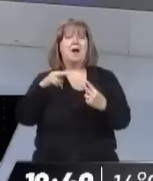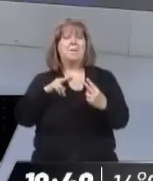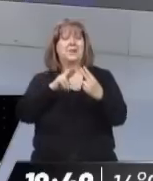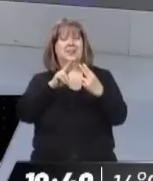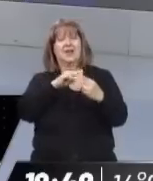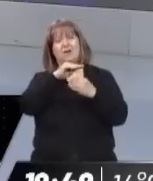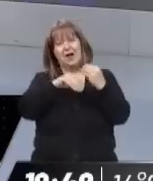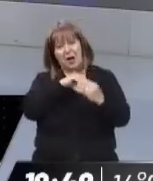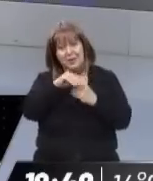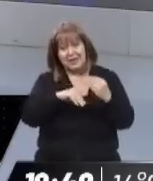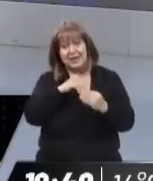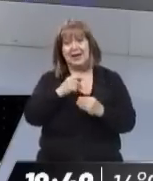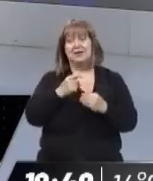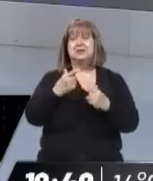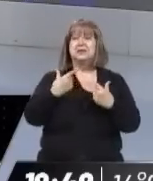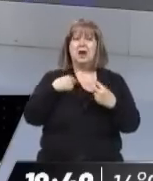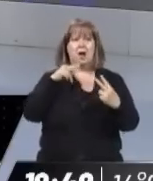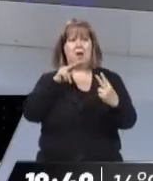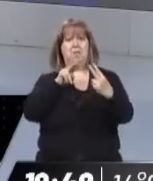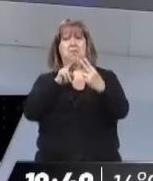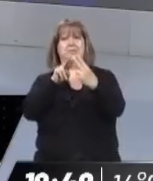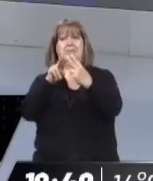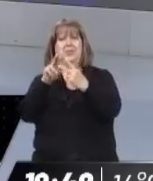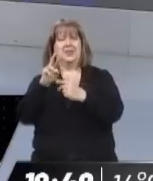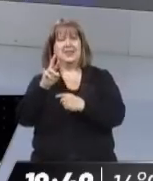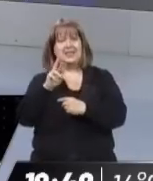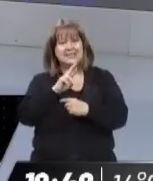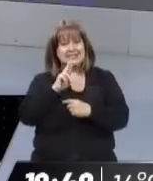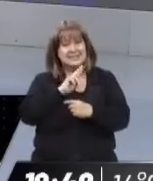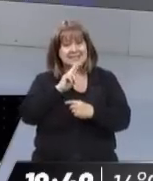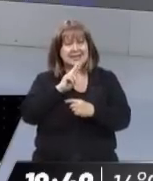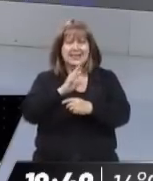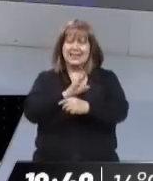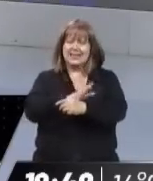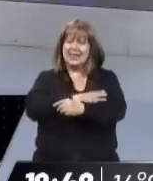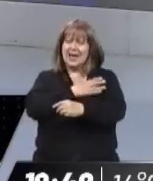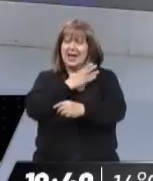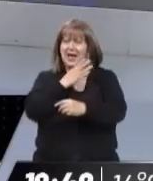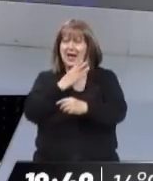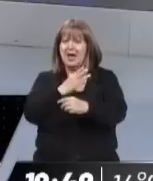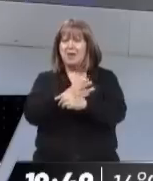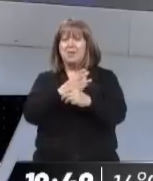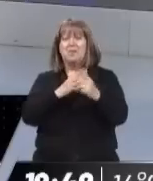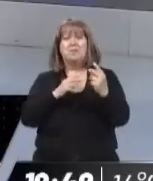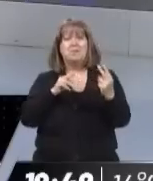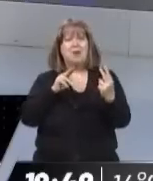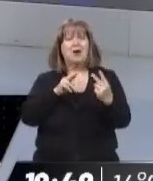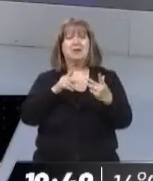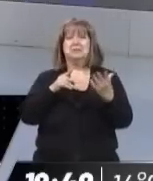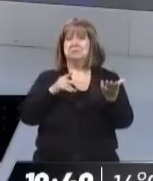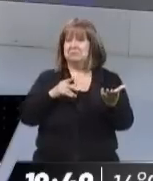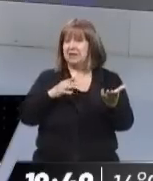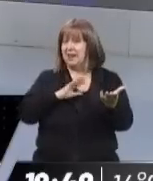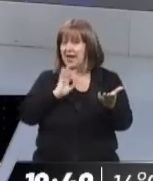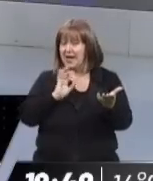sus familiares, seres queridos, es donde vuelve a reencontrarse con este viejo amor que obviamente lo separó cuando su carrera empezó a ascender, que